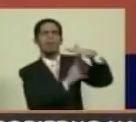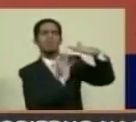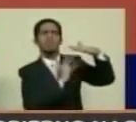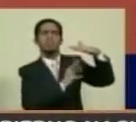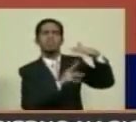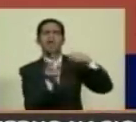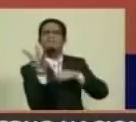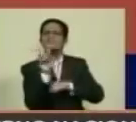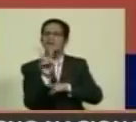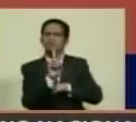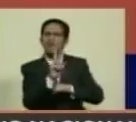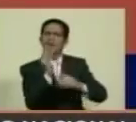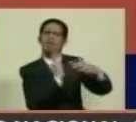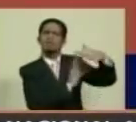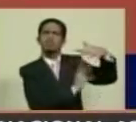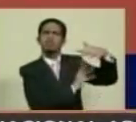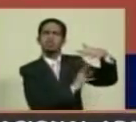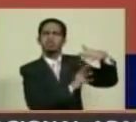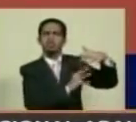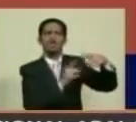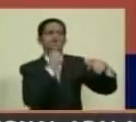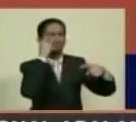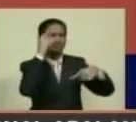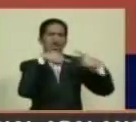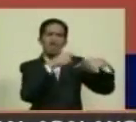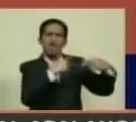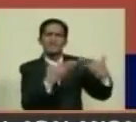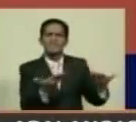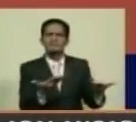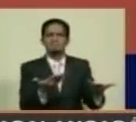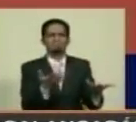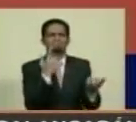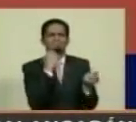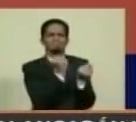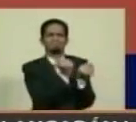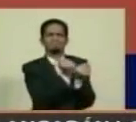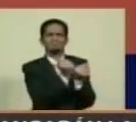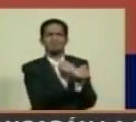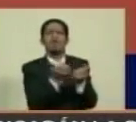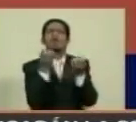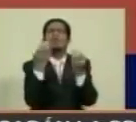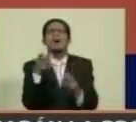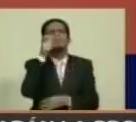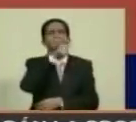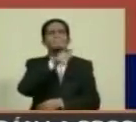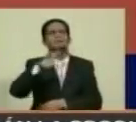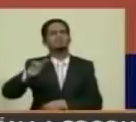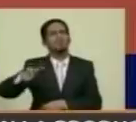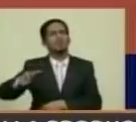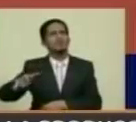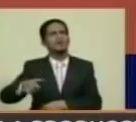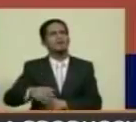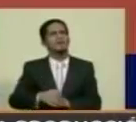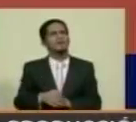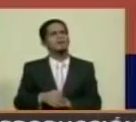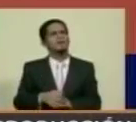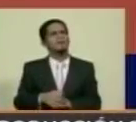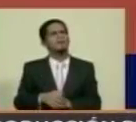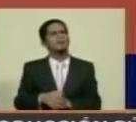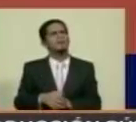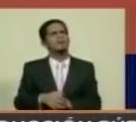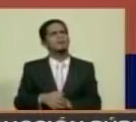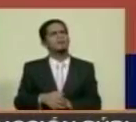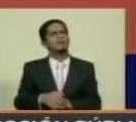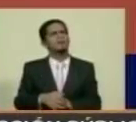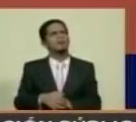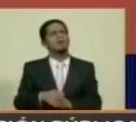Quito diariamente, porque además son todos los días. ¿Usted sabe cuántas personas son, Oscar, las personas